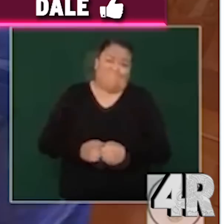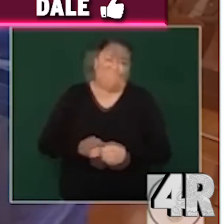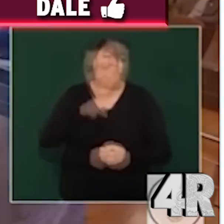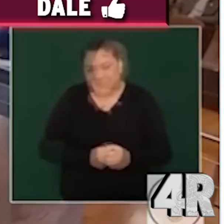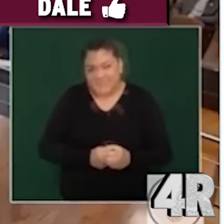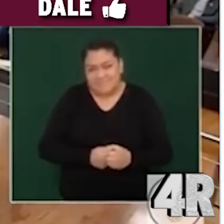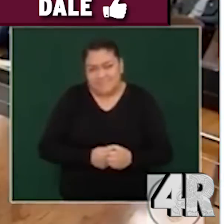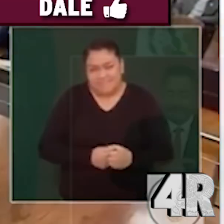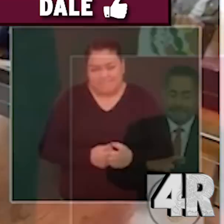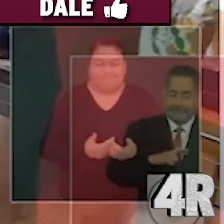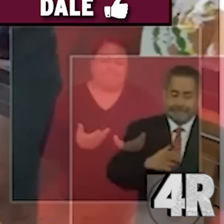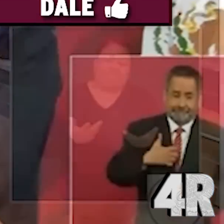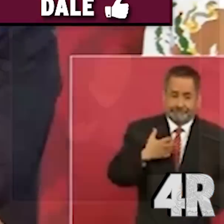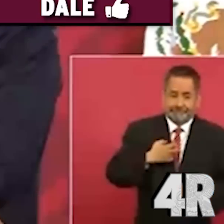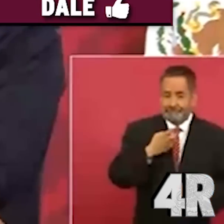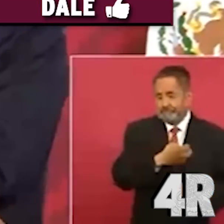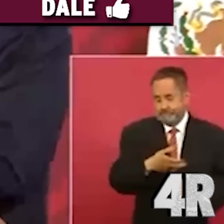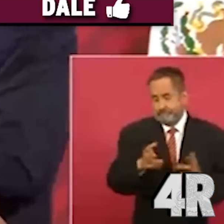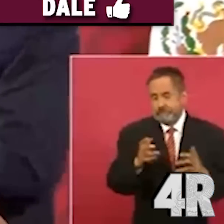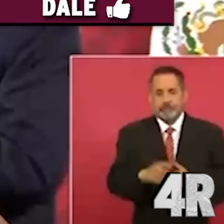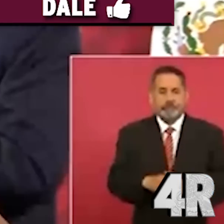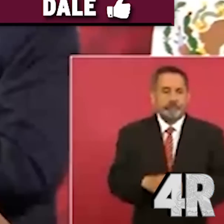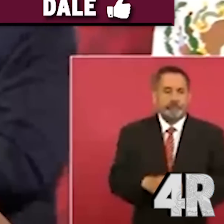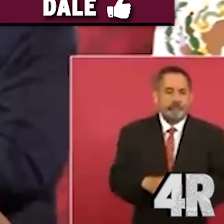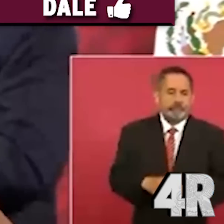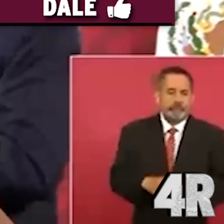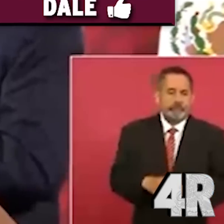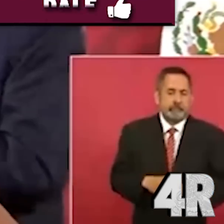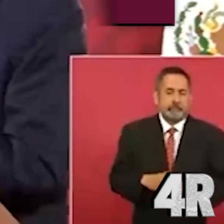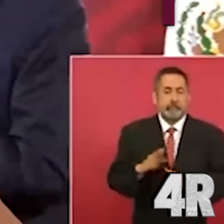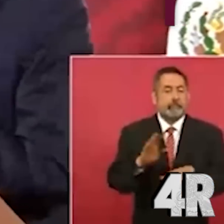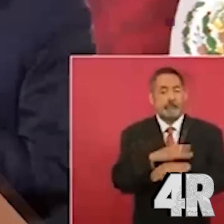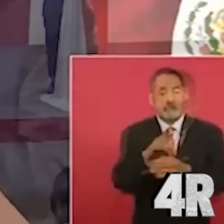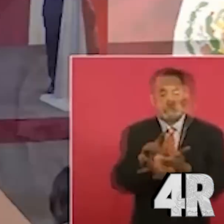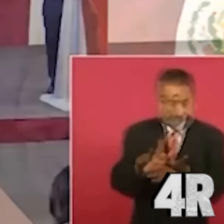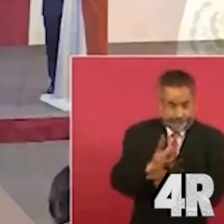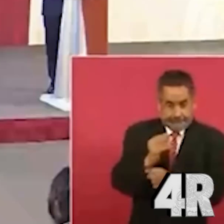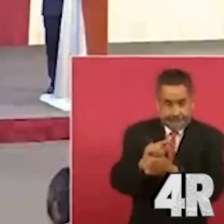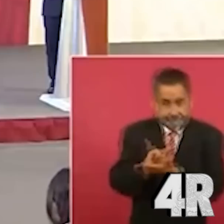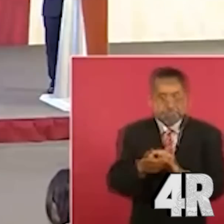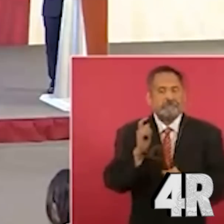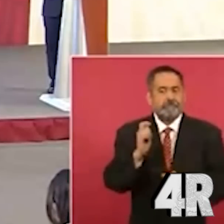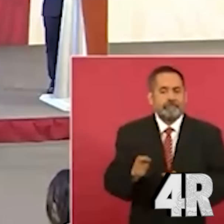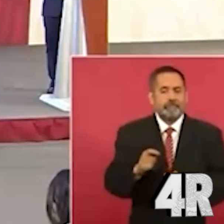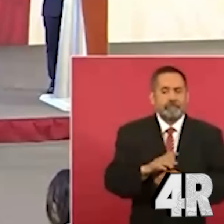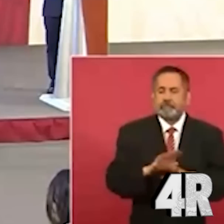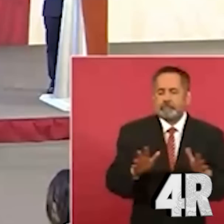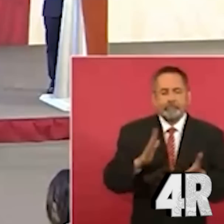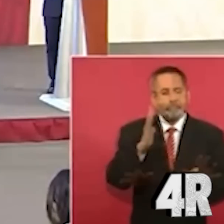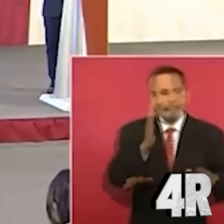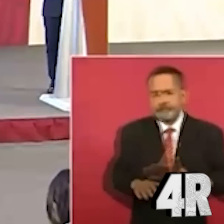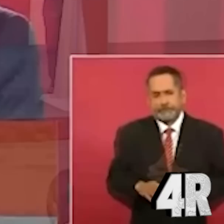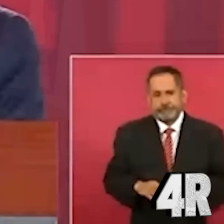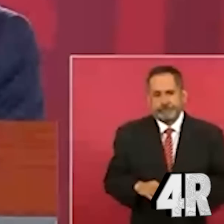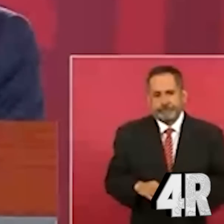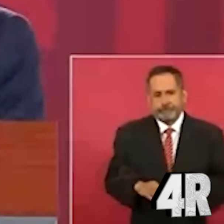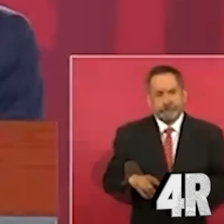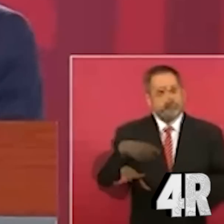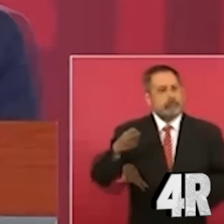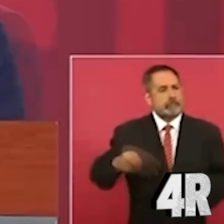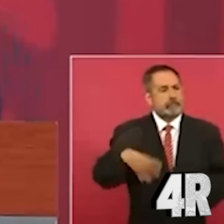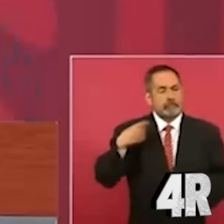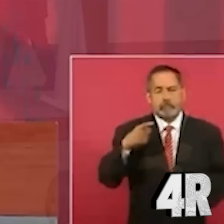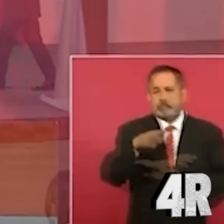Iberdrola? Entonces, ¿por qué en la reforma eléctrica ya se terminan los